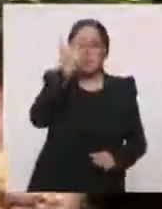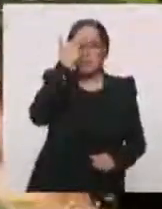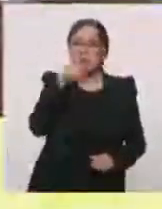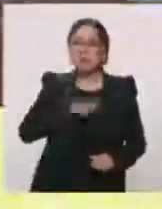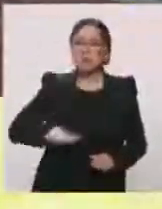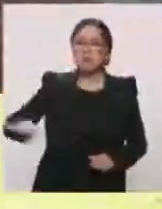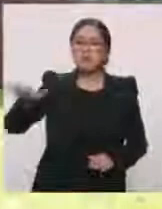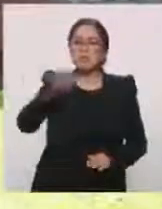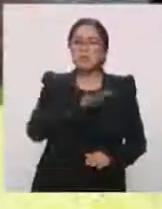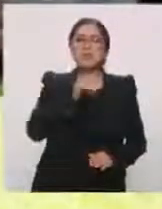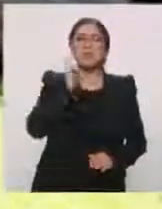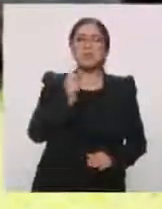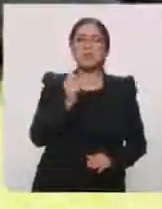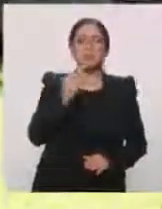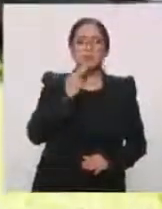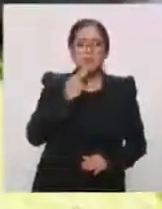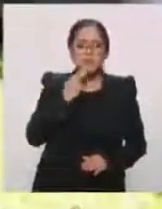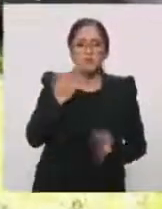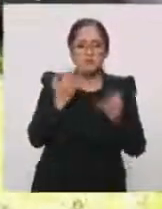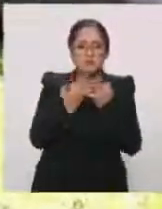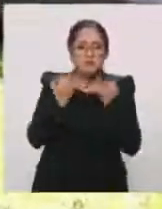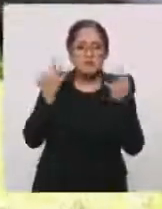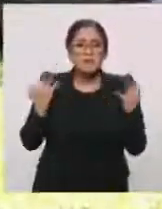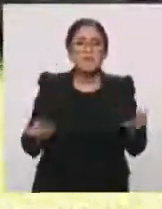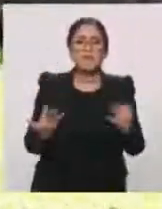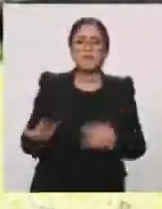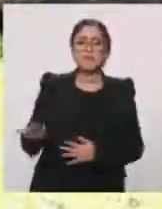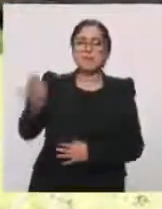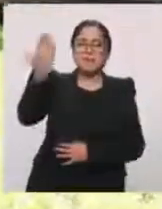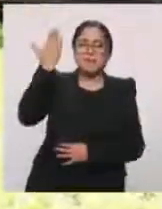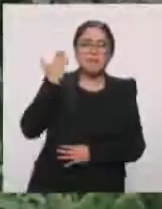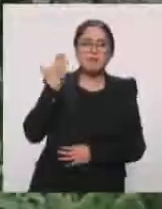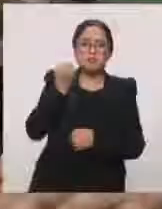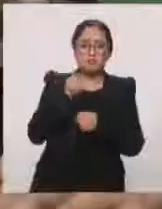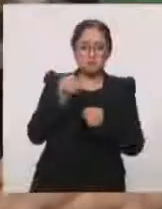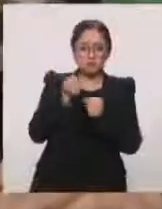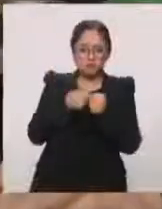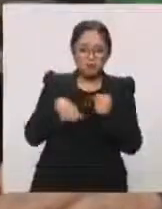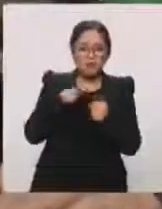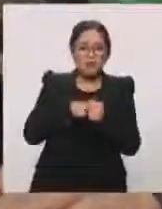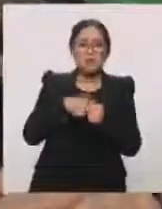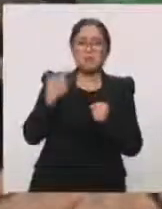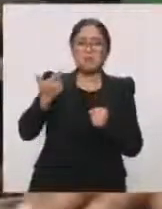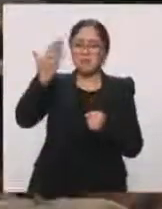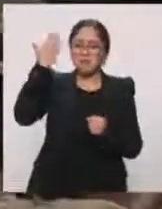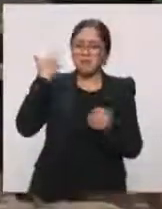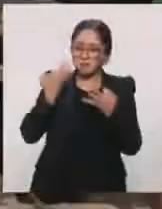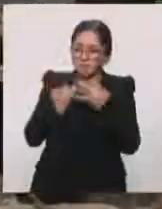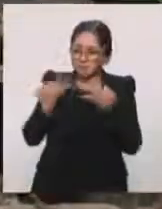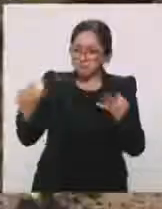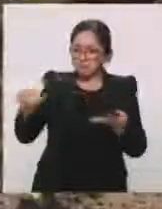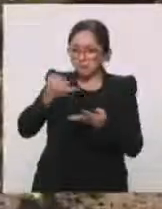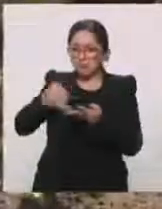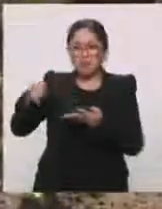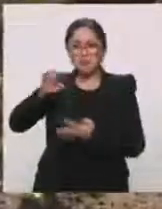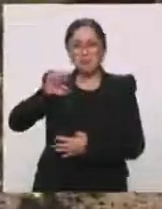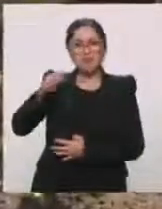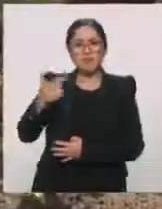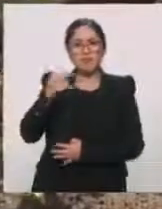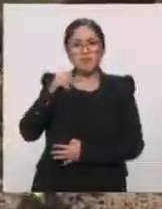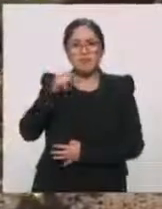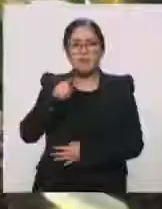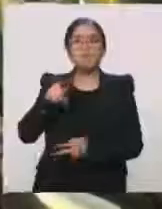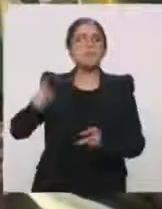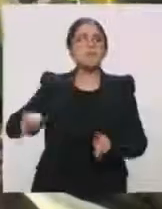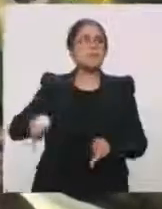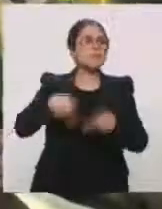de conservación, el uso de suelo, en su inicio tenía una propiedad social, una propiedad ejidal. Entonces se están vendiendo, se están